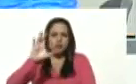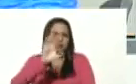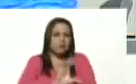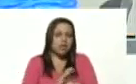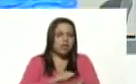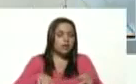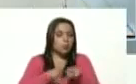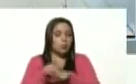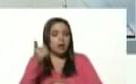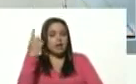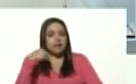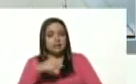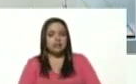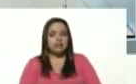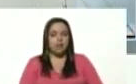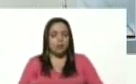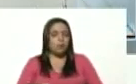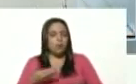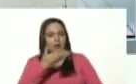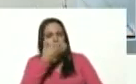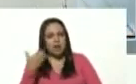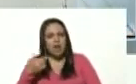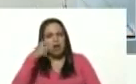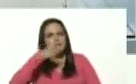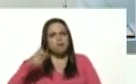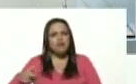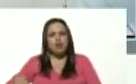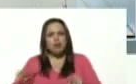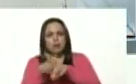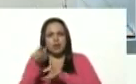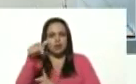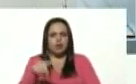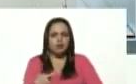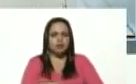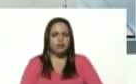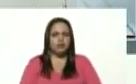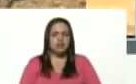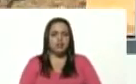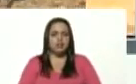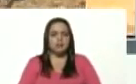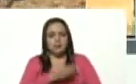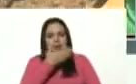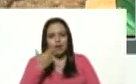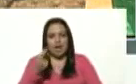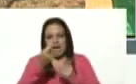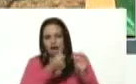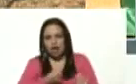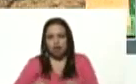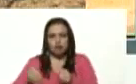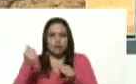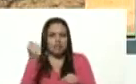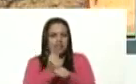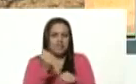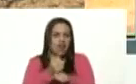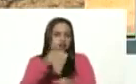ayer, por levantar el poder popular como hoy, por levantar la economía productiva